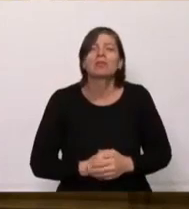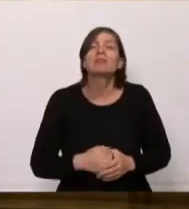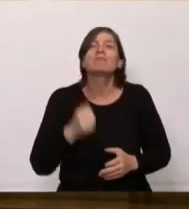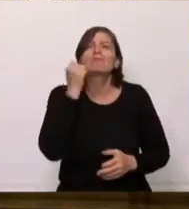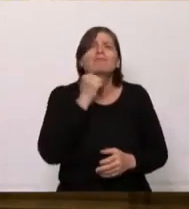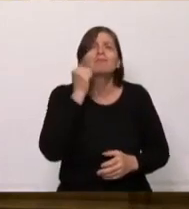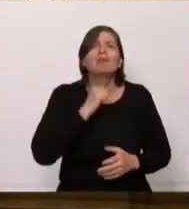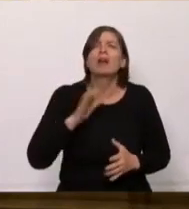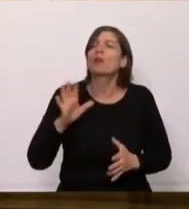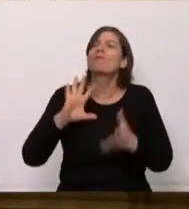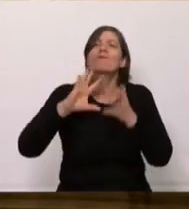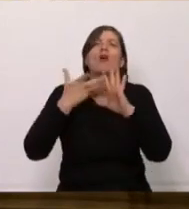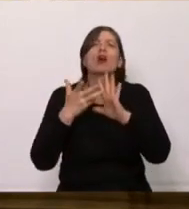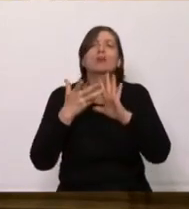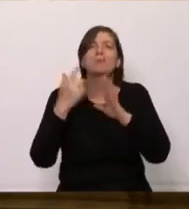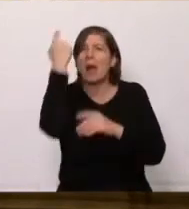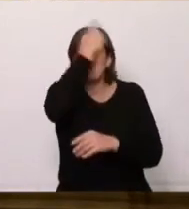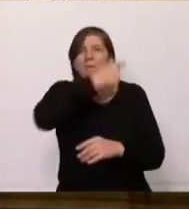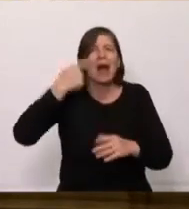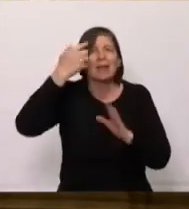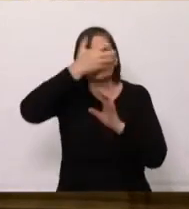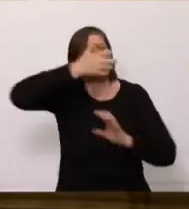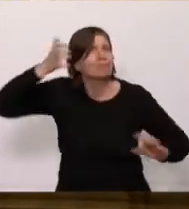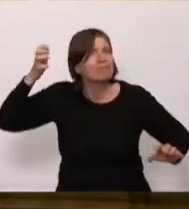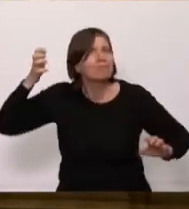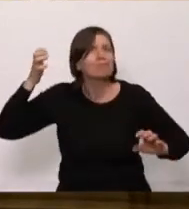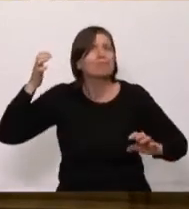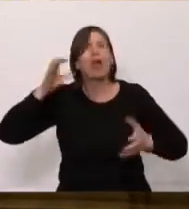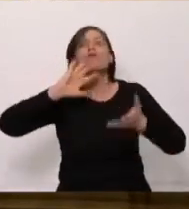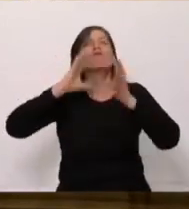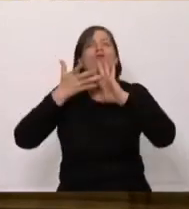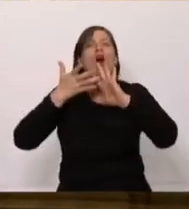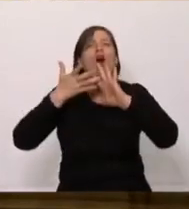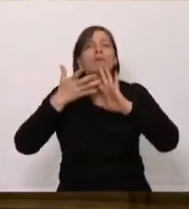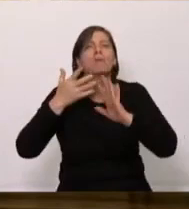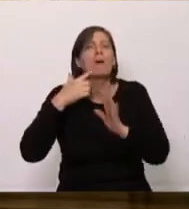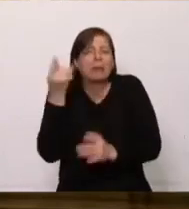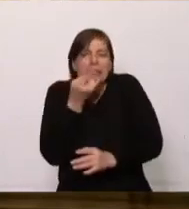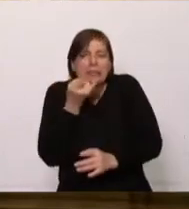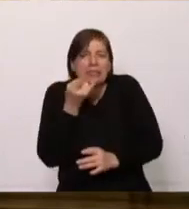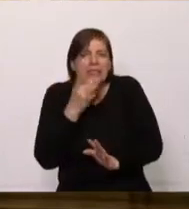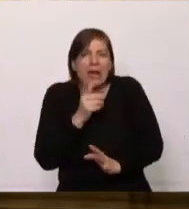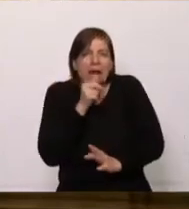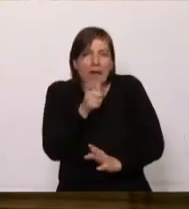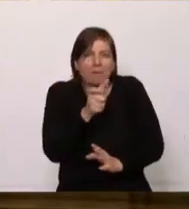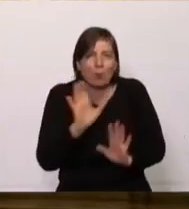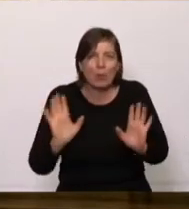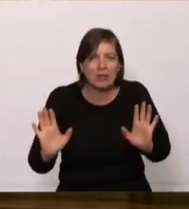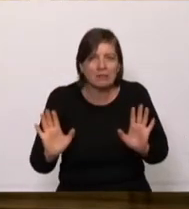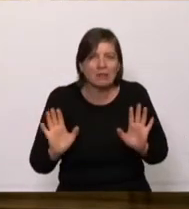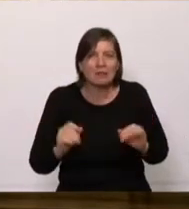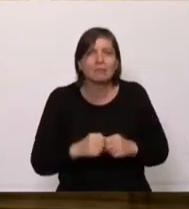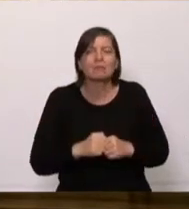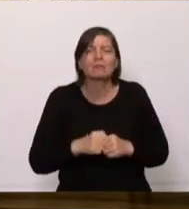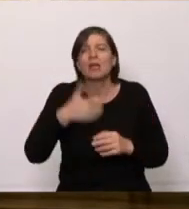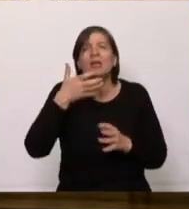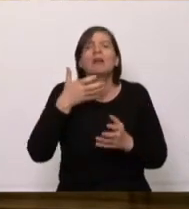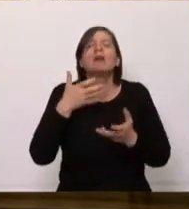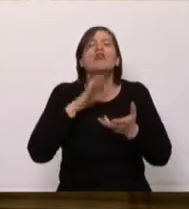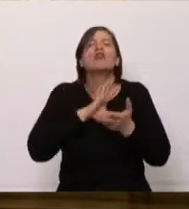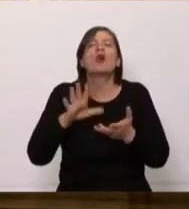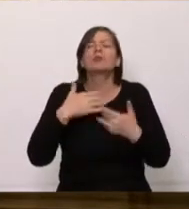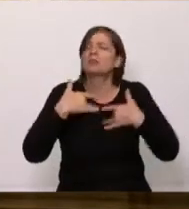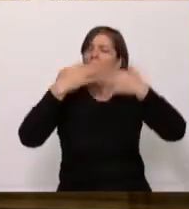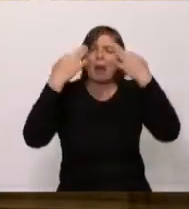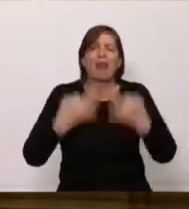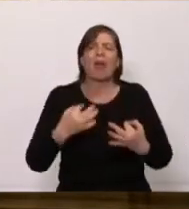Ser hipócrita es responder con máscaras. Ser hipócrita es fingir una respuesta. Ser hipócrita